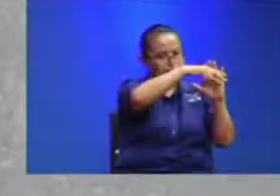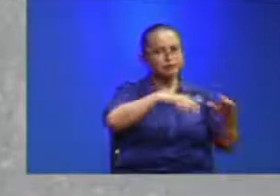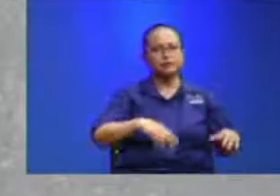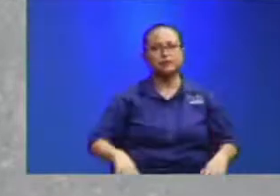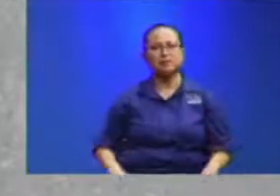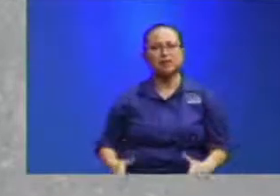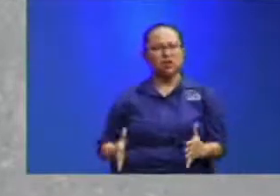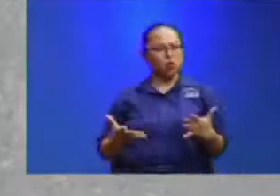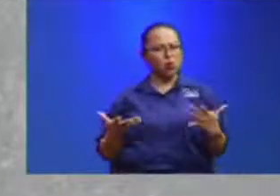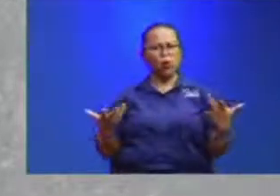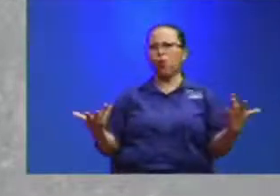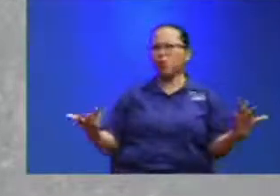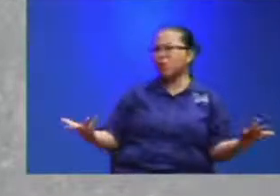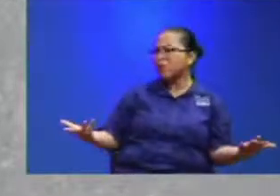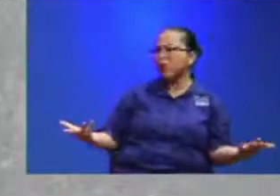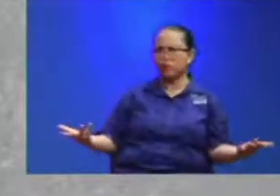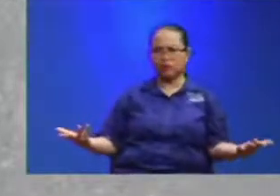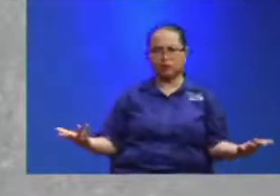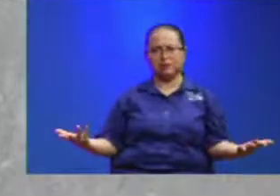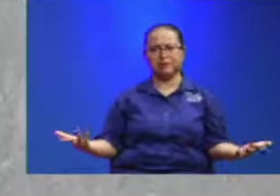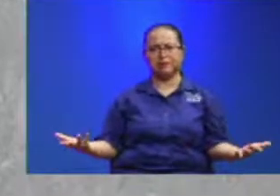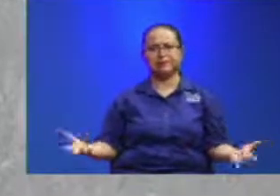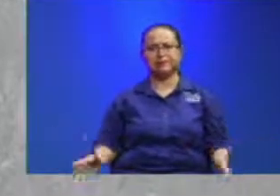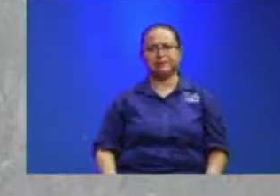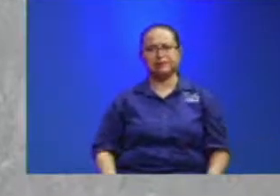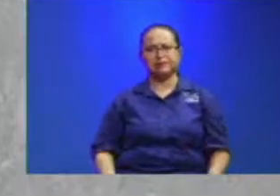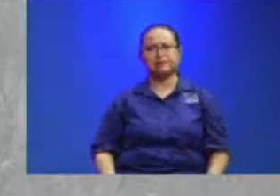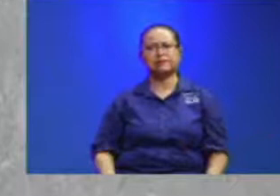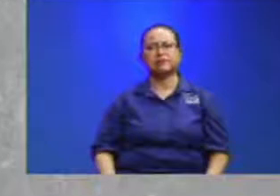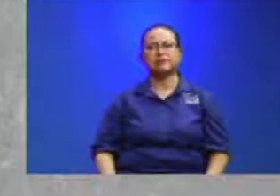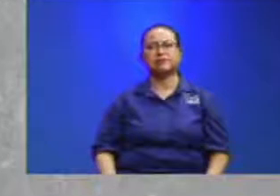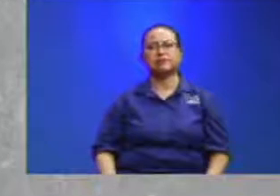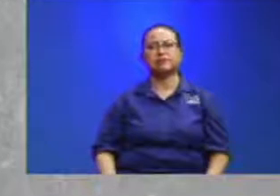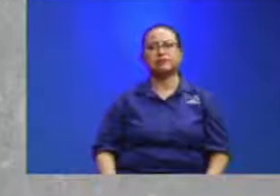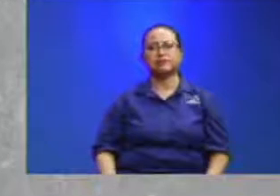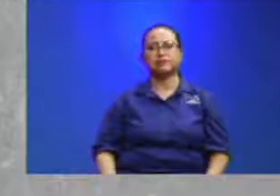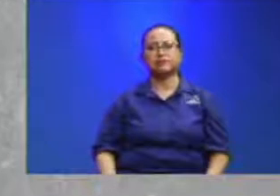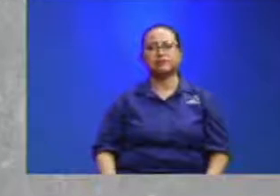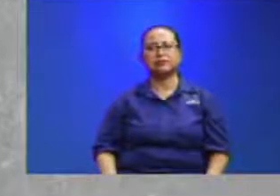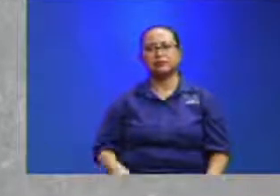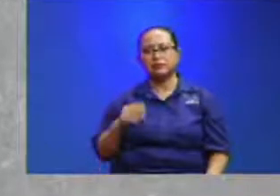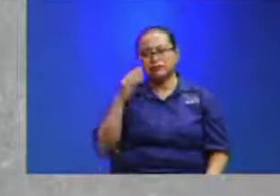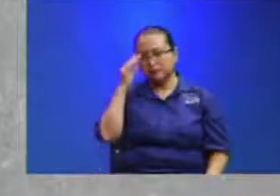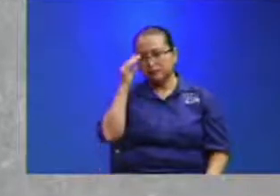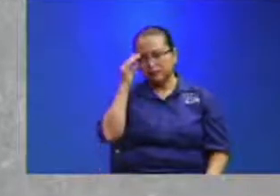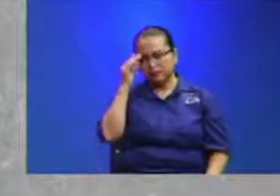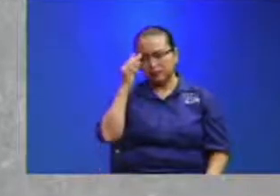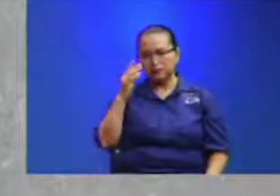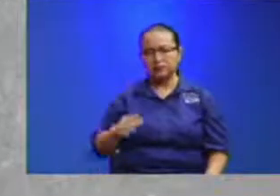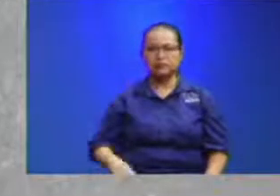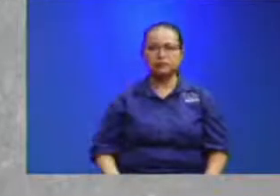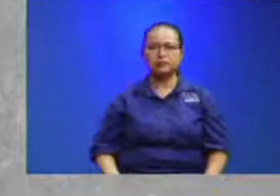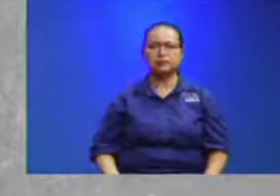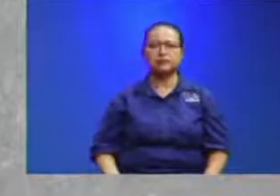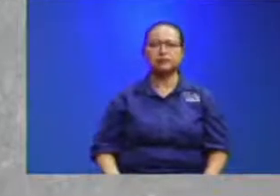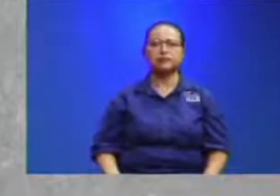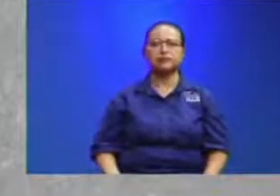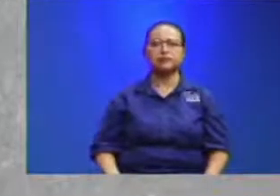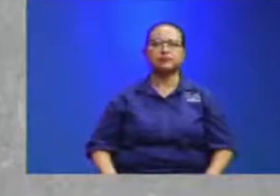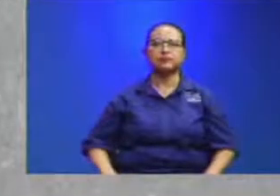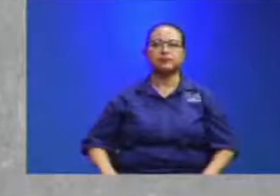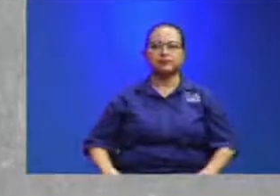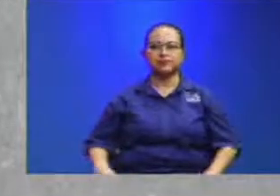y como así hermanos sergio bueno así rápidamente para llegar al punto repito y no es que llegue al punto pero ya me siento